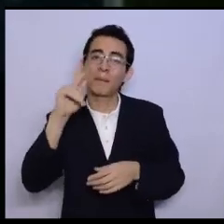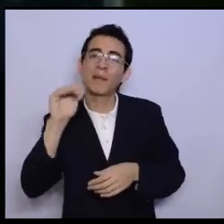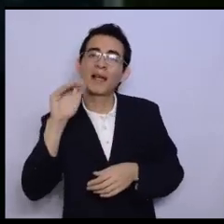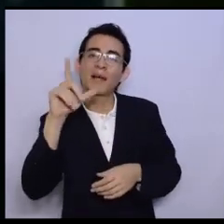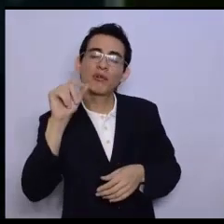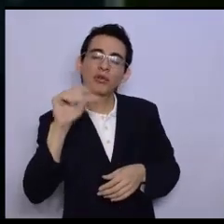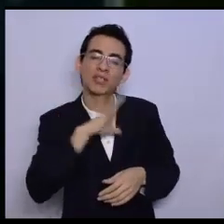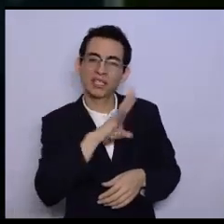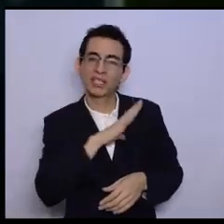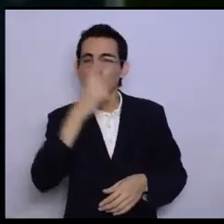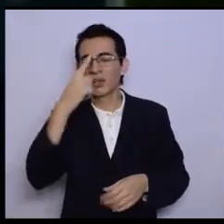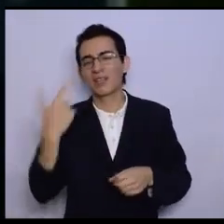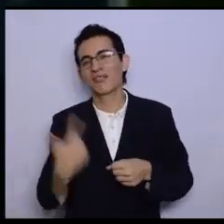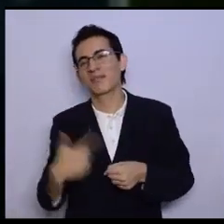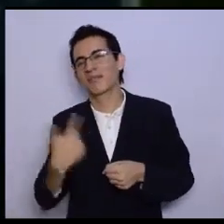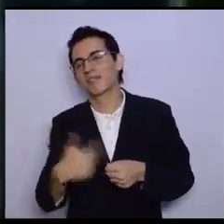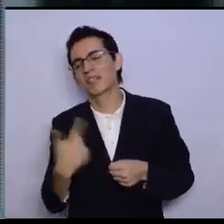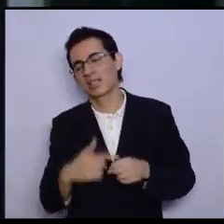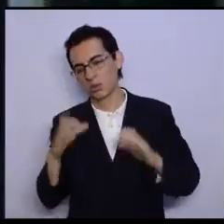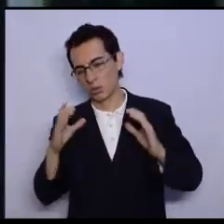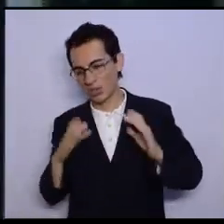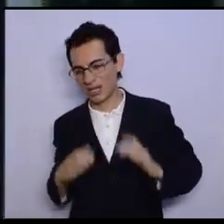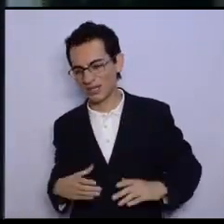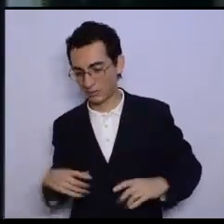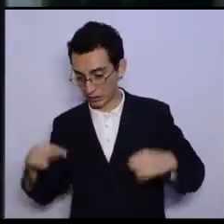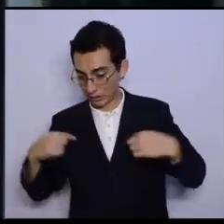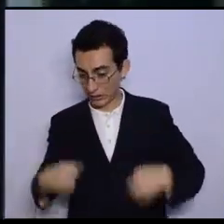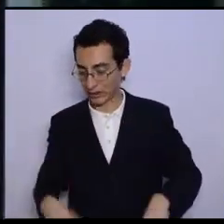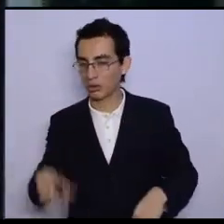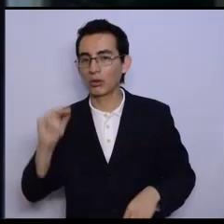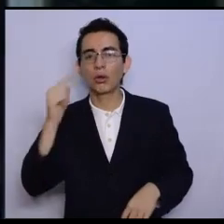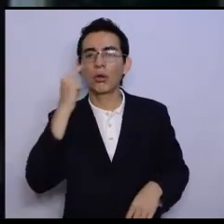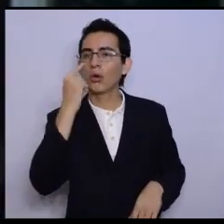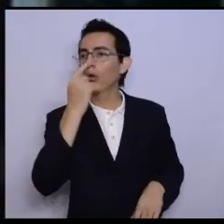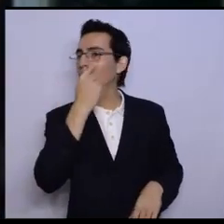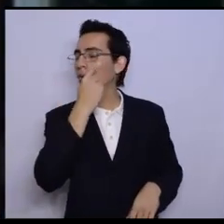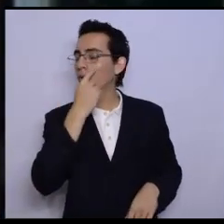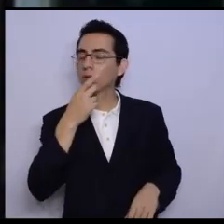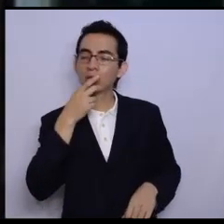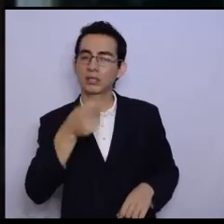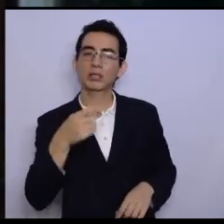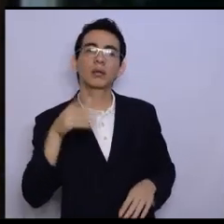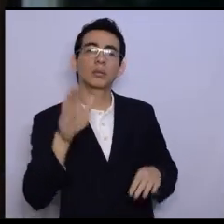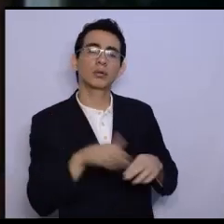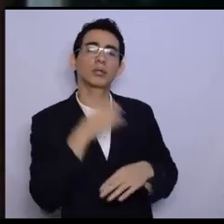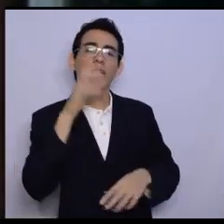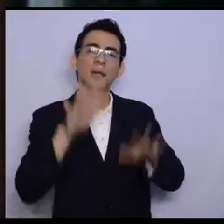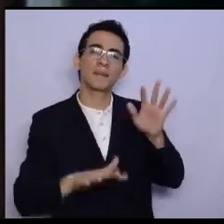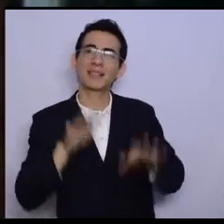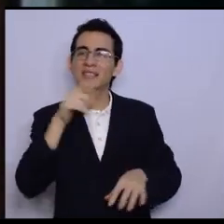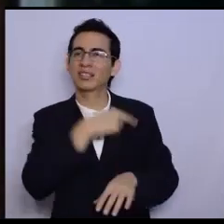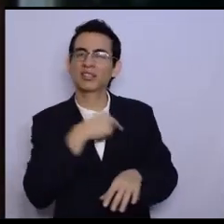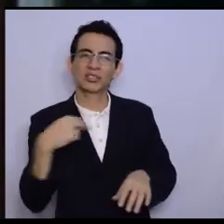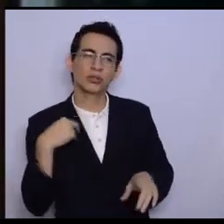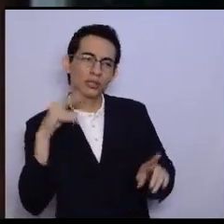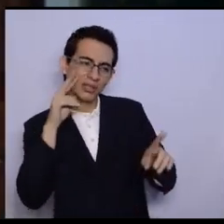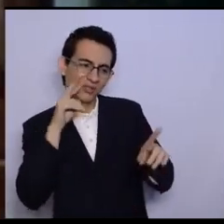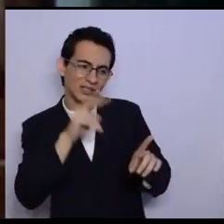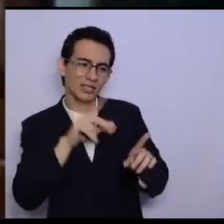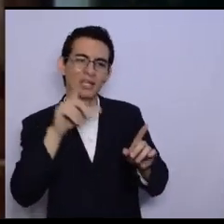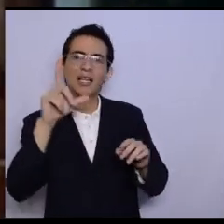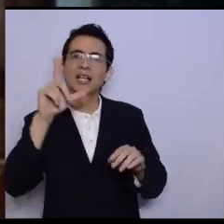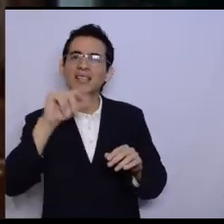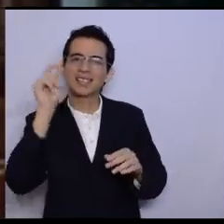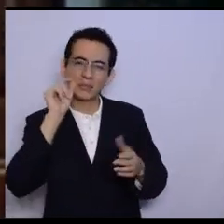una enfermedad del cuerpo que eran sus ojos. Al final, él dice, mirad con cuán grandes letras os escribo. Él